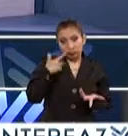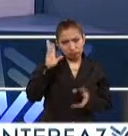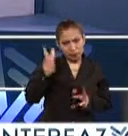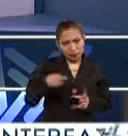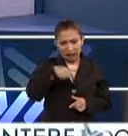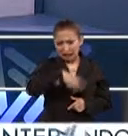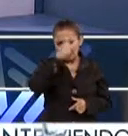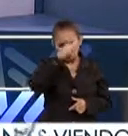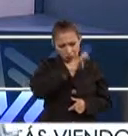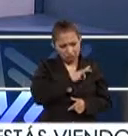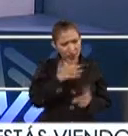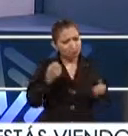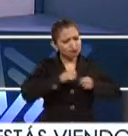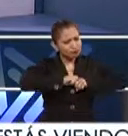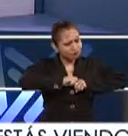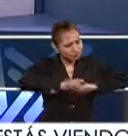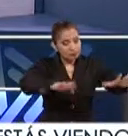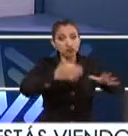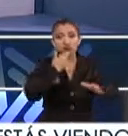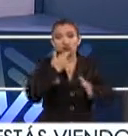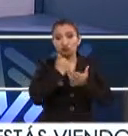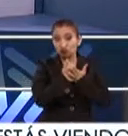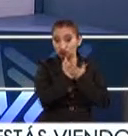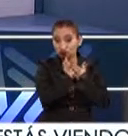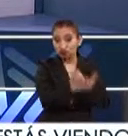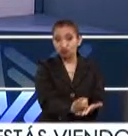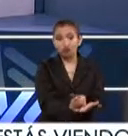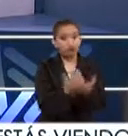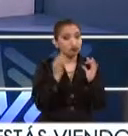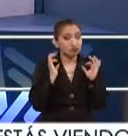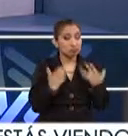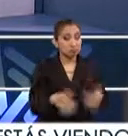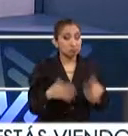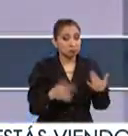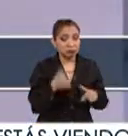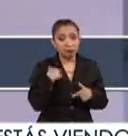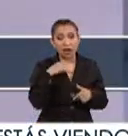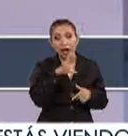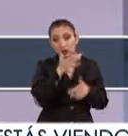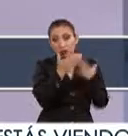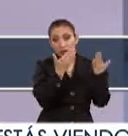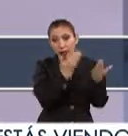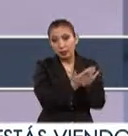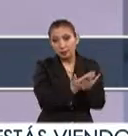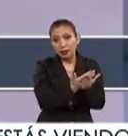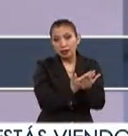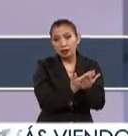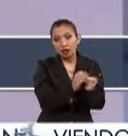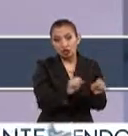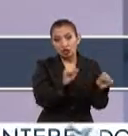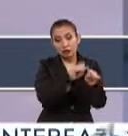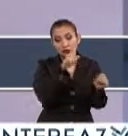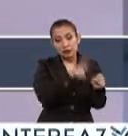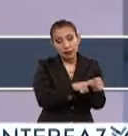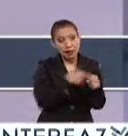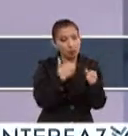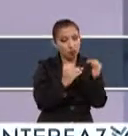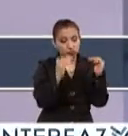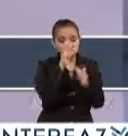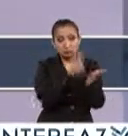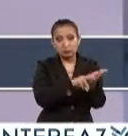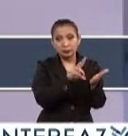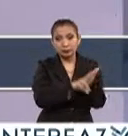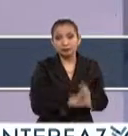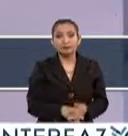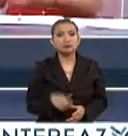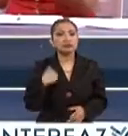que en México esto podría ser muy útil y un servicio social de muy alto valor.